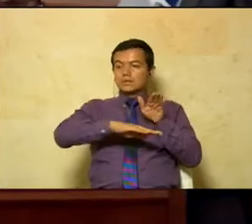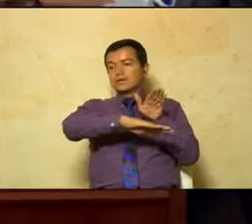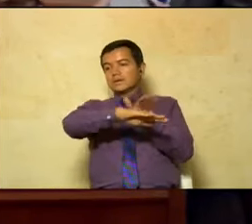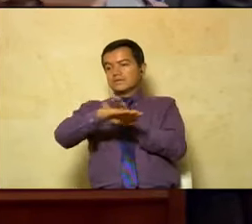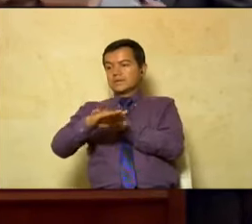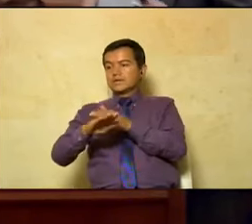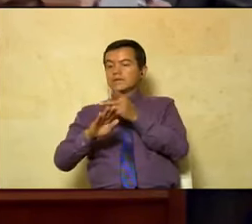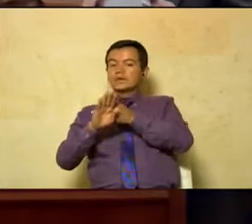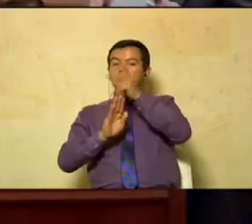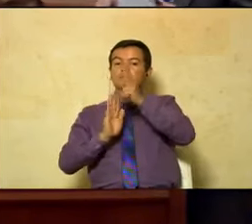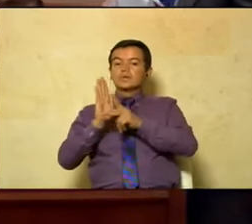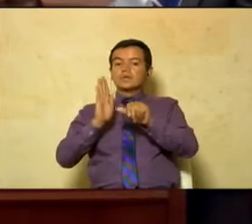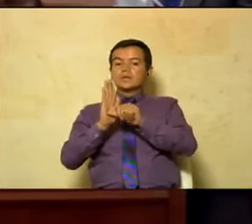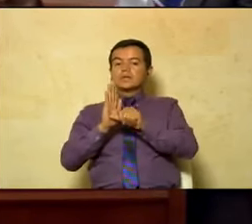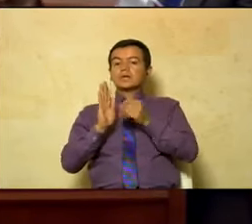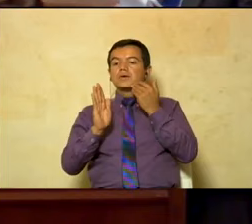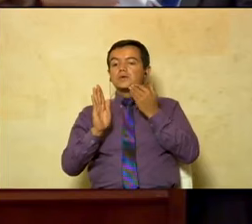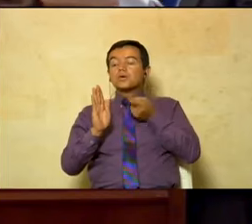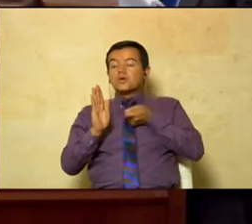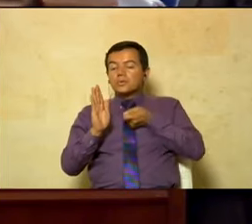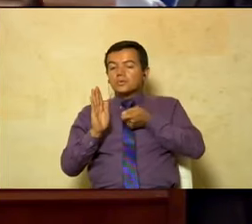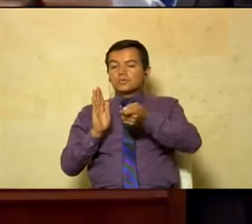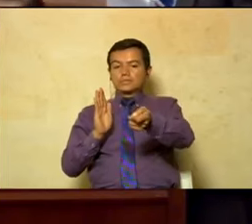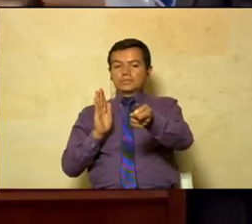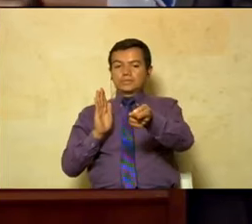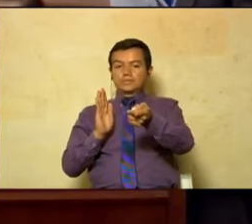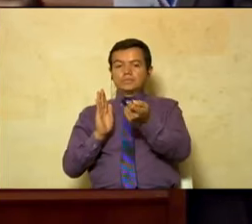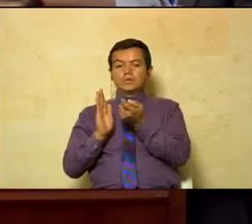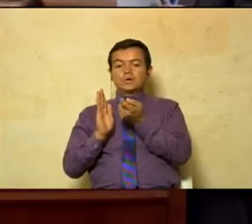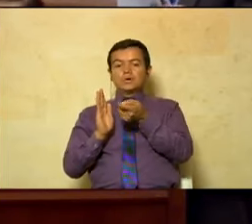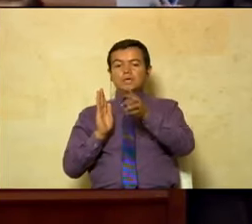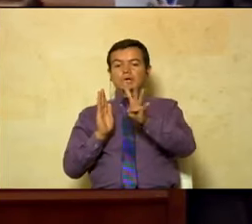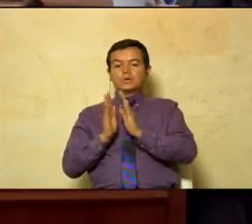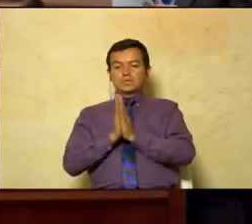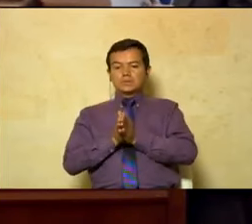para la sesión plenaria del día jueves 14 de diciembre